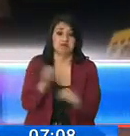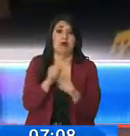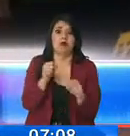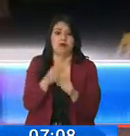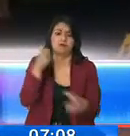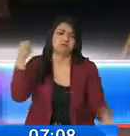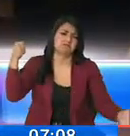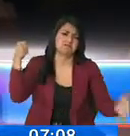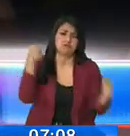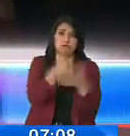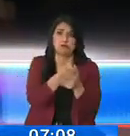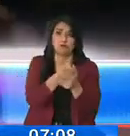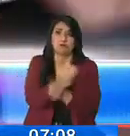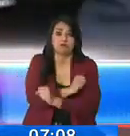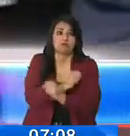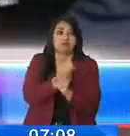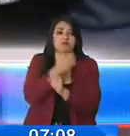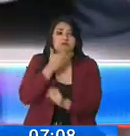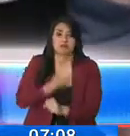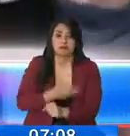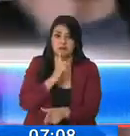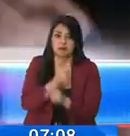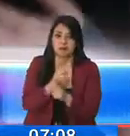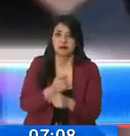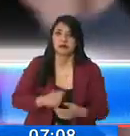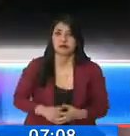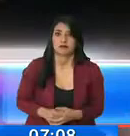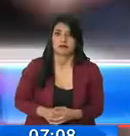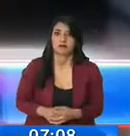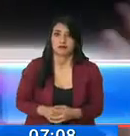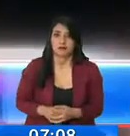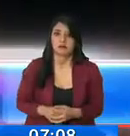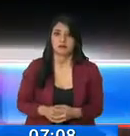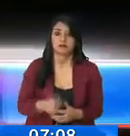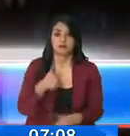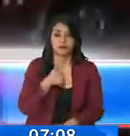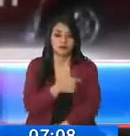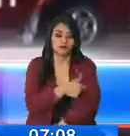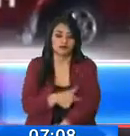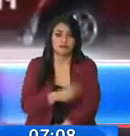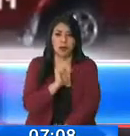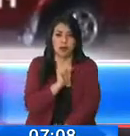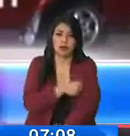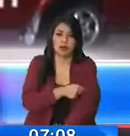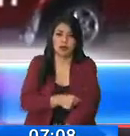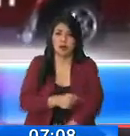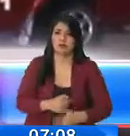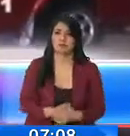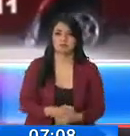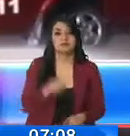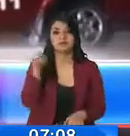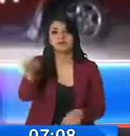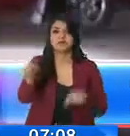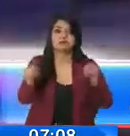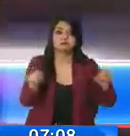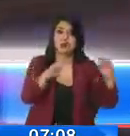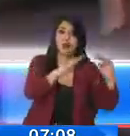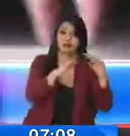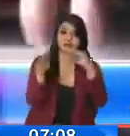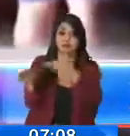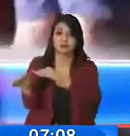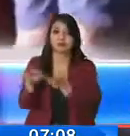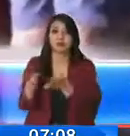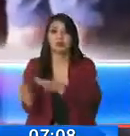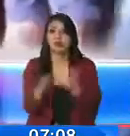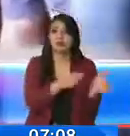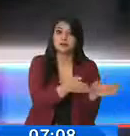se vino y me quedé así. Y prácticamente sí, estoy raspada. En ambos casos no se registraron víctimas mortales, pero